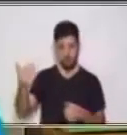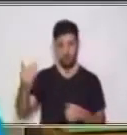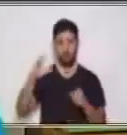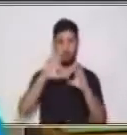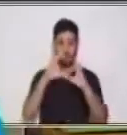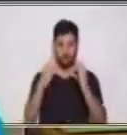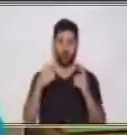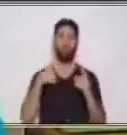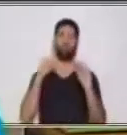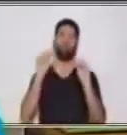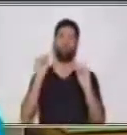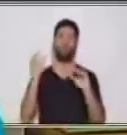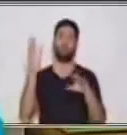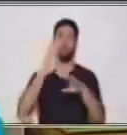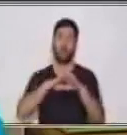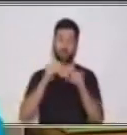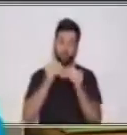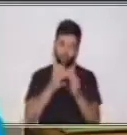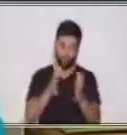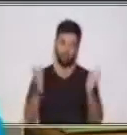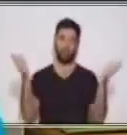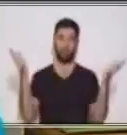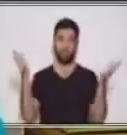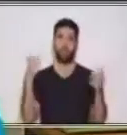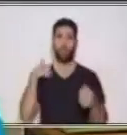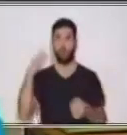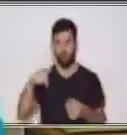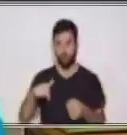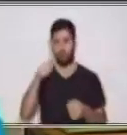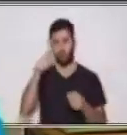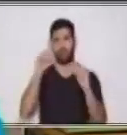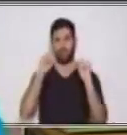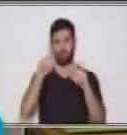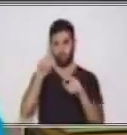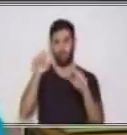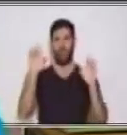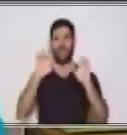esta información y hoy te dejaremos un pequeño reto.